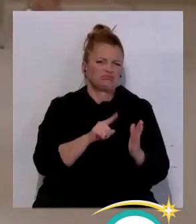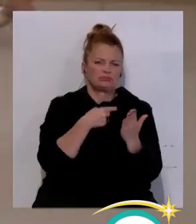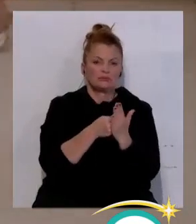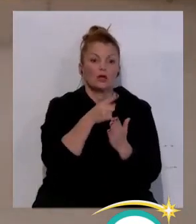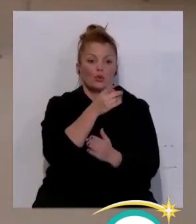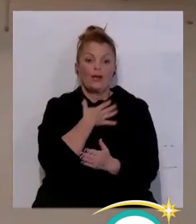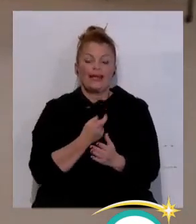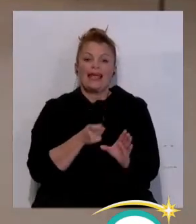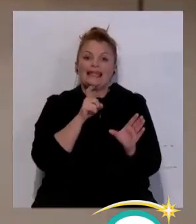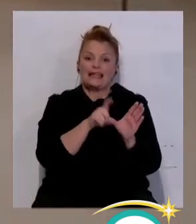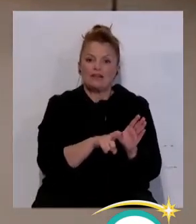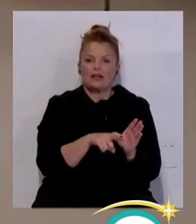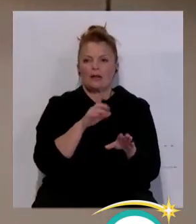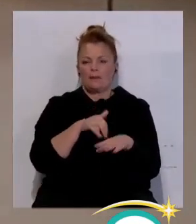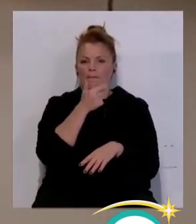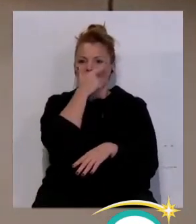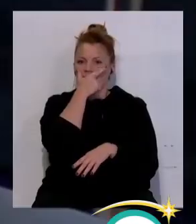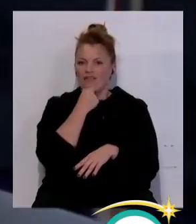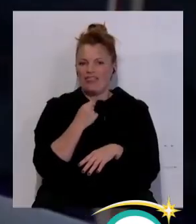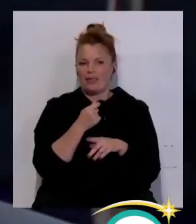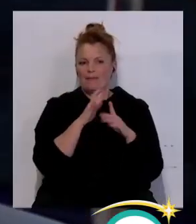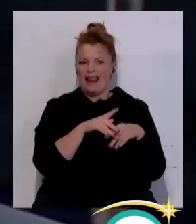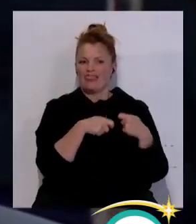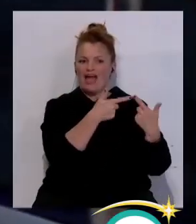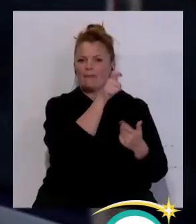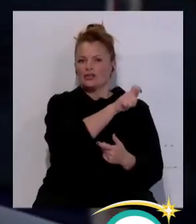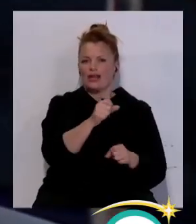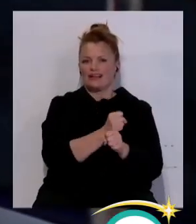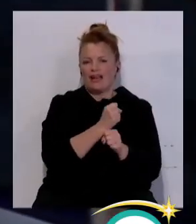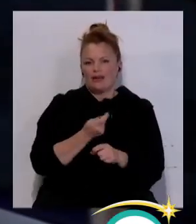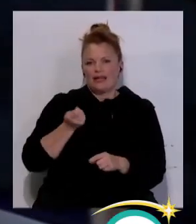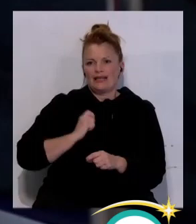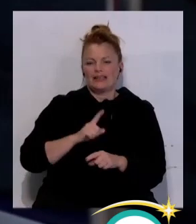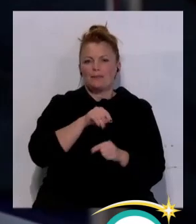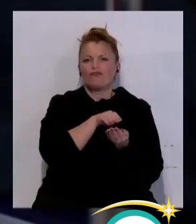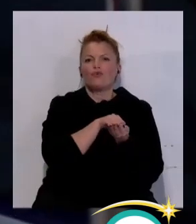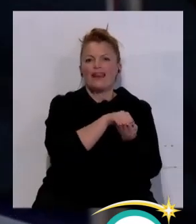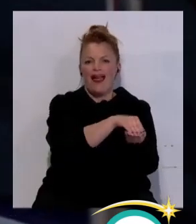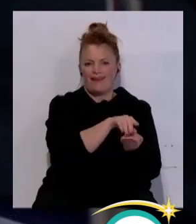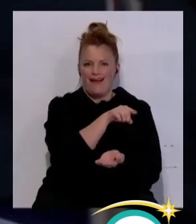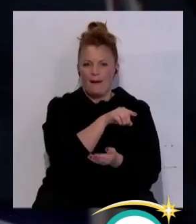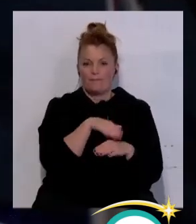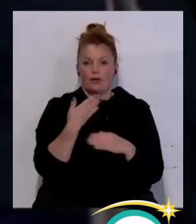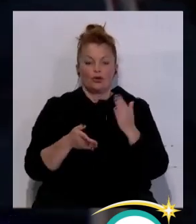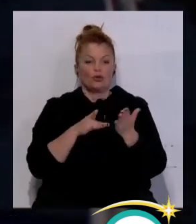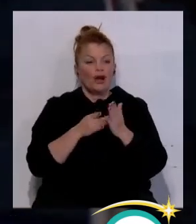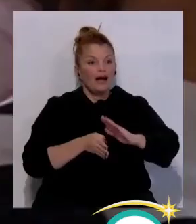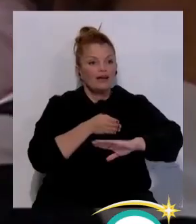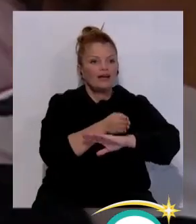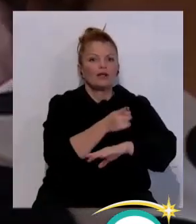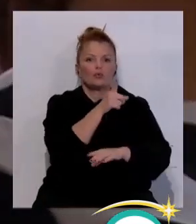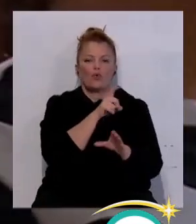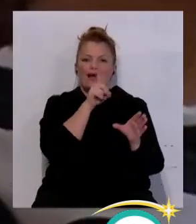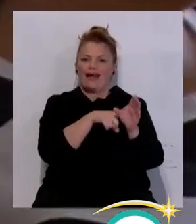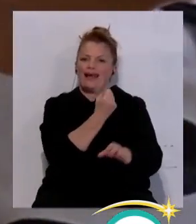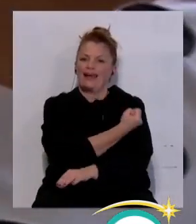inscribirlo, bueno, pues se lo ponemos mucho más fácil al profesional y a la funeraria, porque en el momento que vaya, pues van a registrar lo que tú ya has escrito. Y